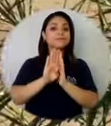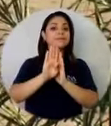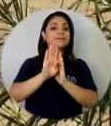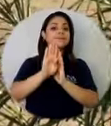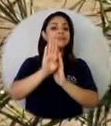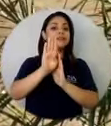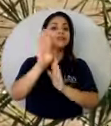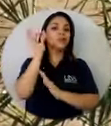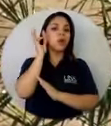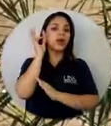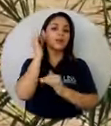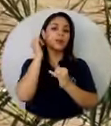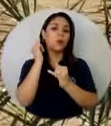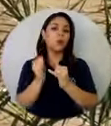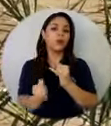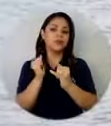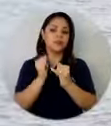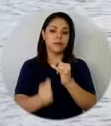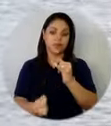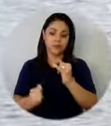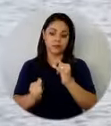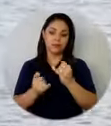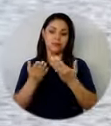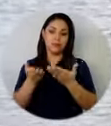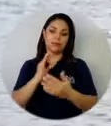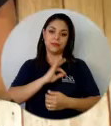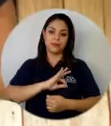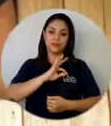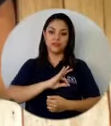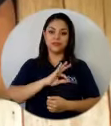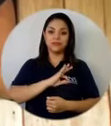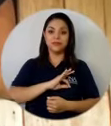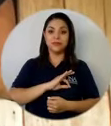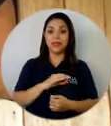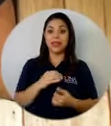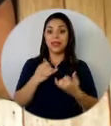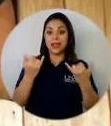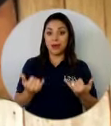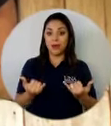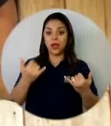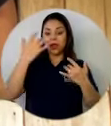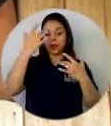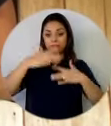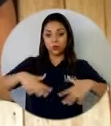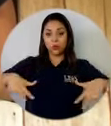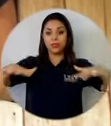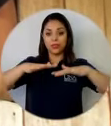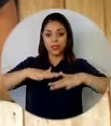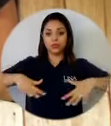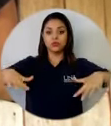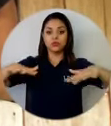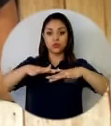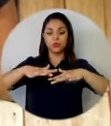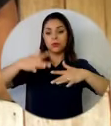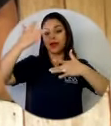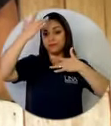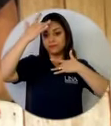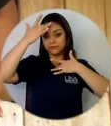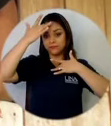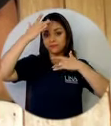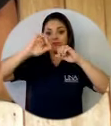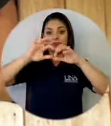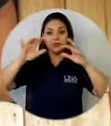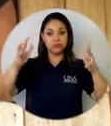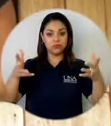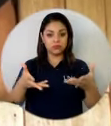ser beneficiadas. Entonces, en este contexto, además que la crisis se generó por una pandemia, una crisis